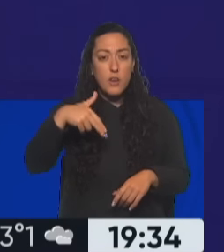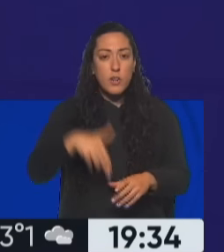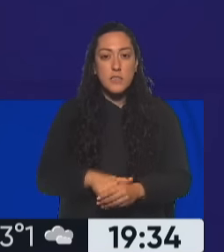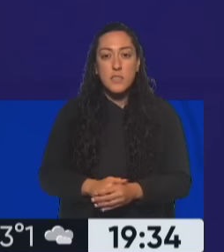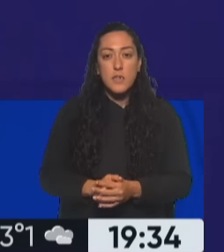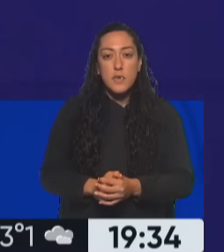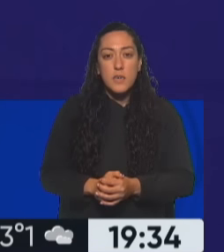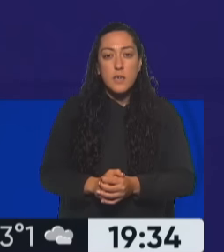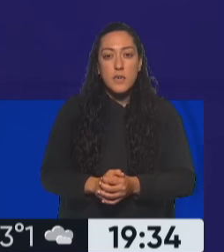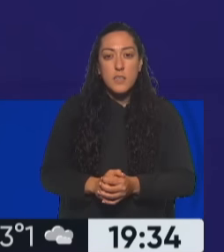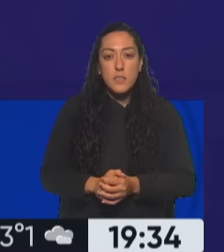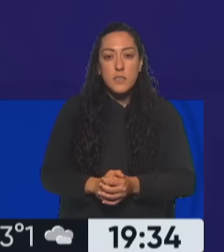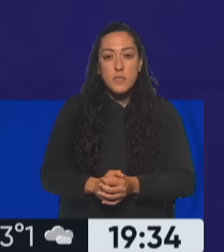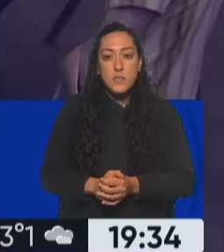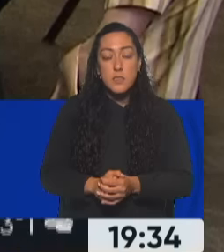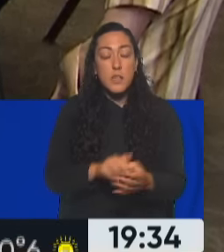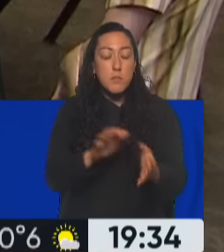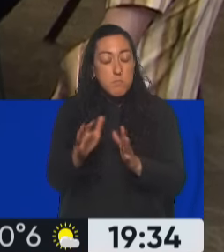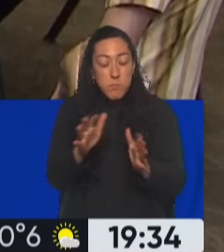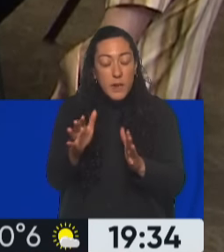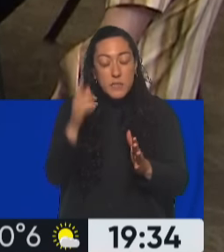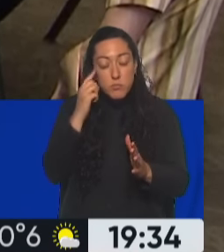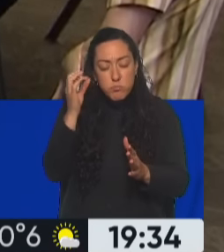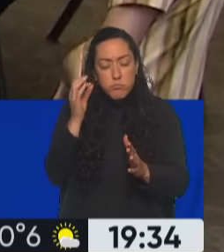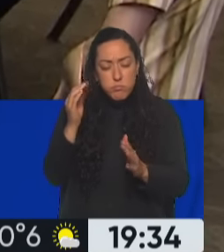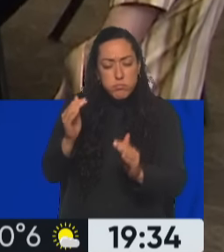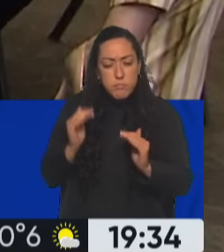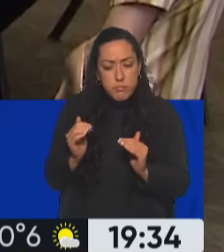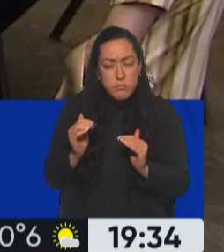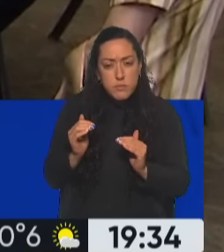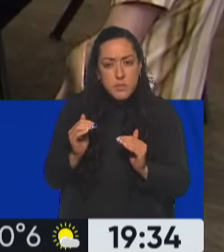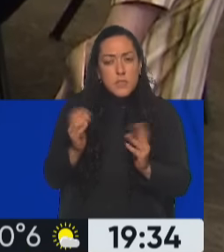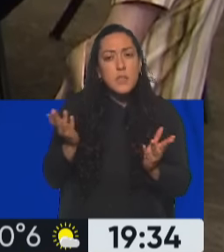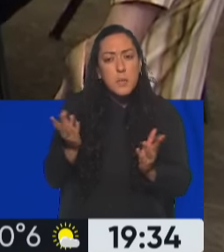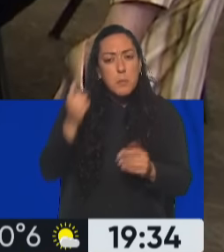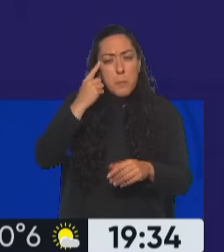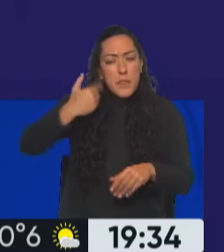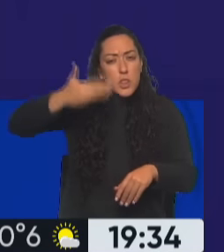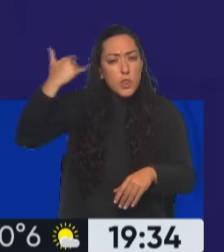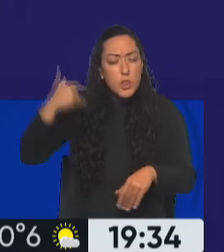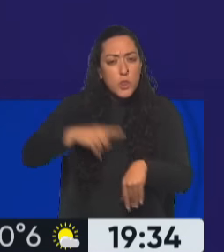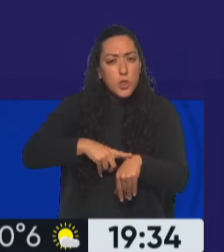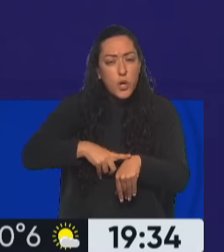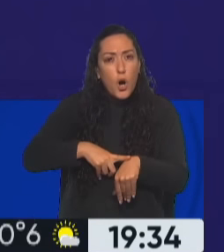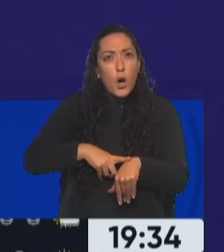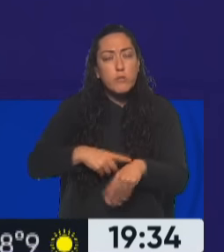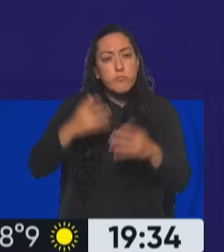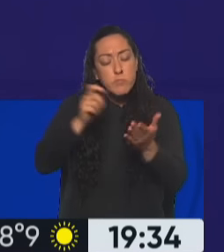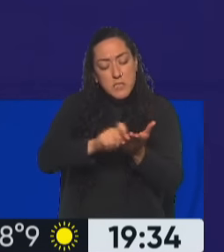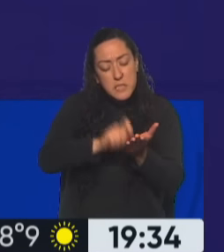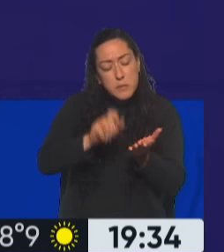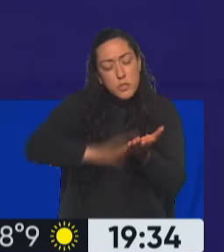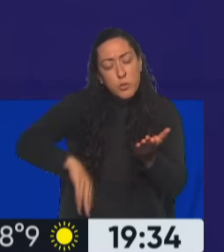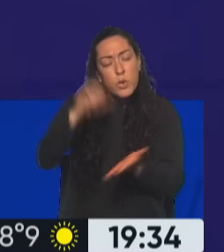que ha lidiado con mis notas en la época, en mi otra vida, en la cual cuando escribía y esas cosas más profusamente de economía nada